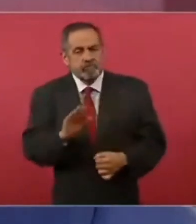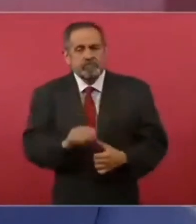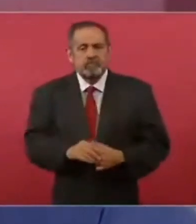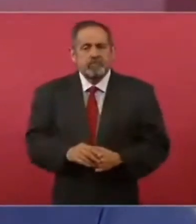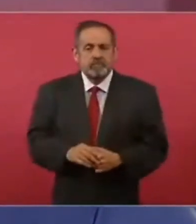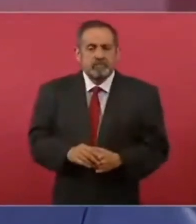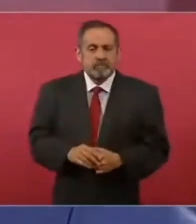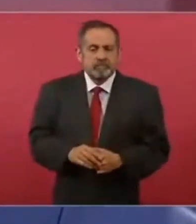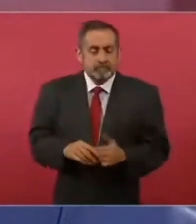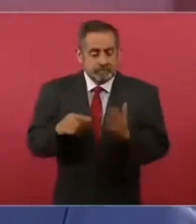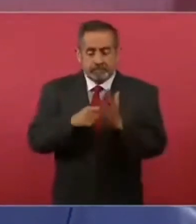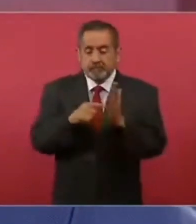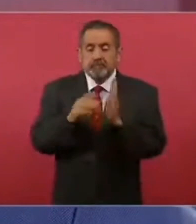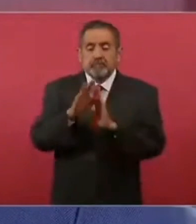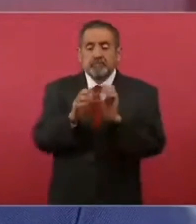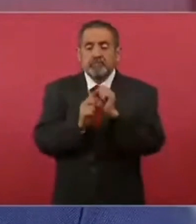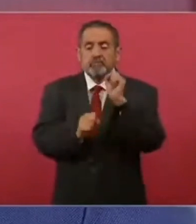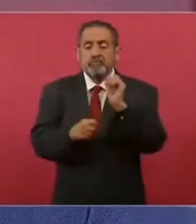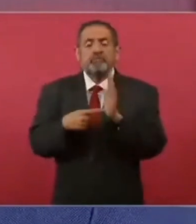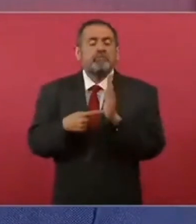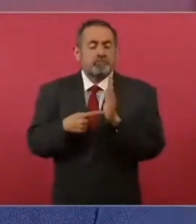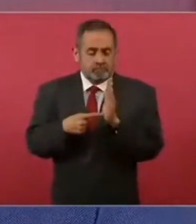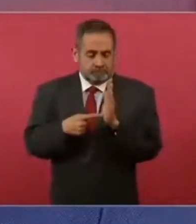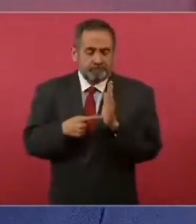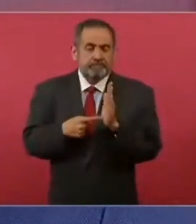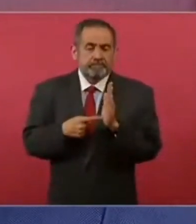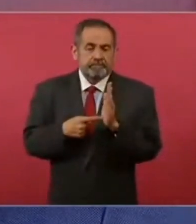y como lo establecía la constitución